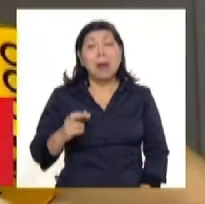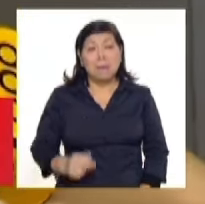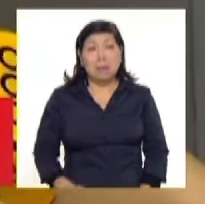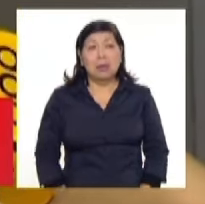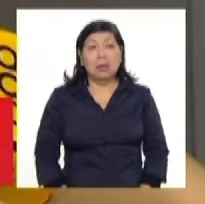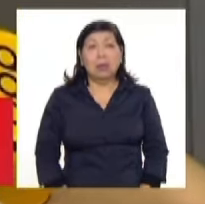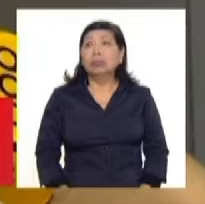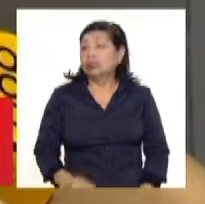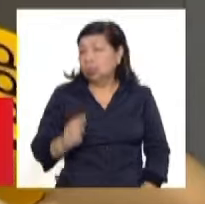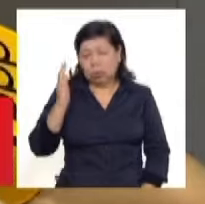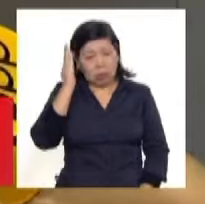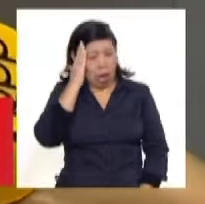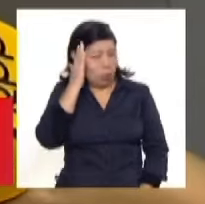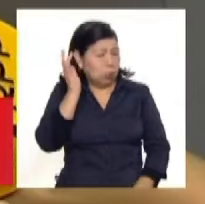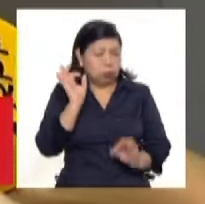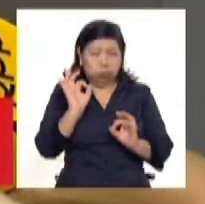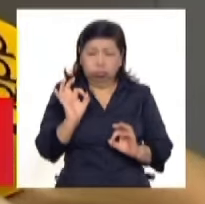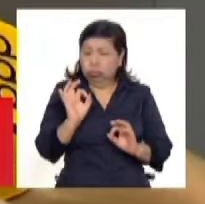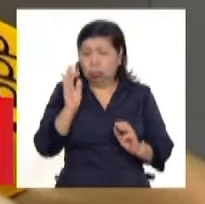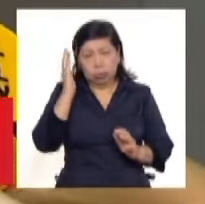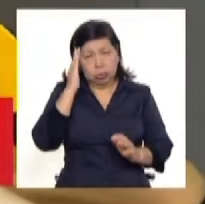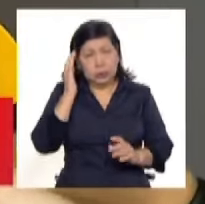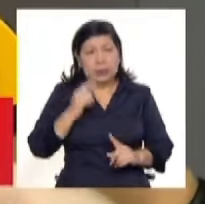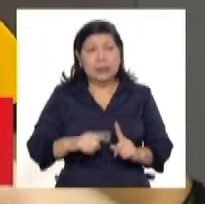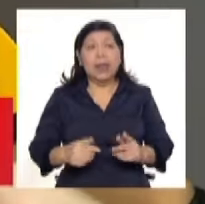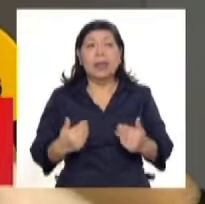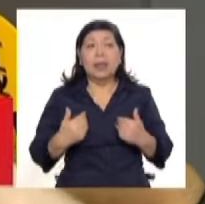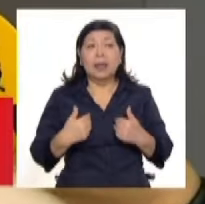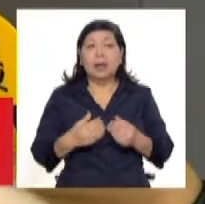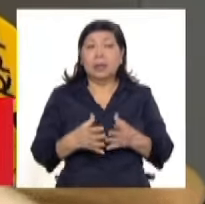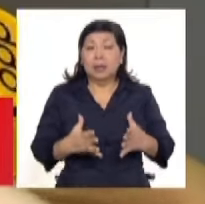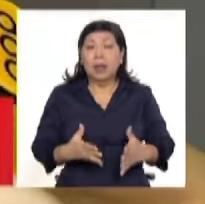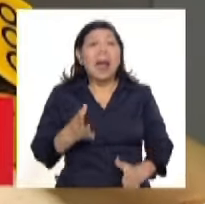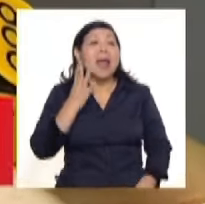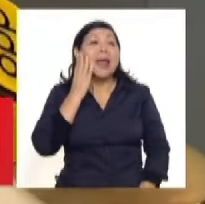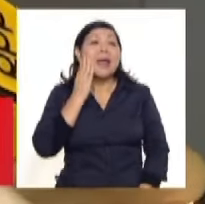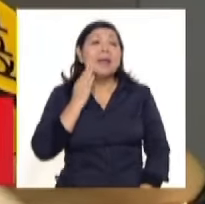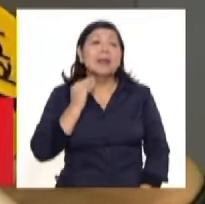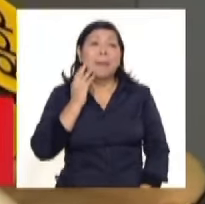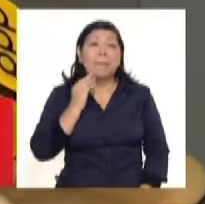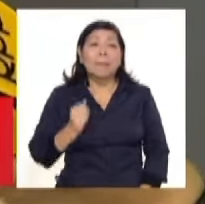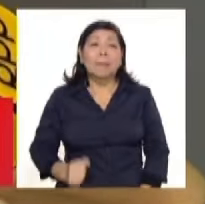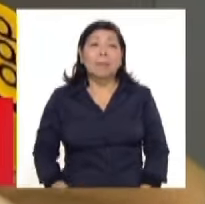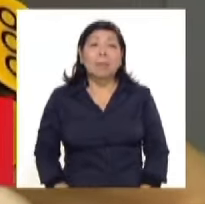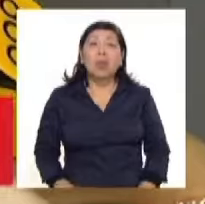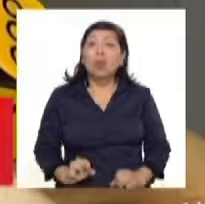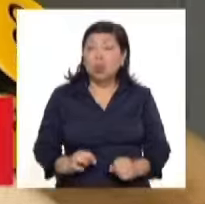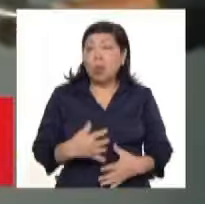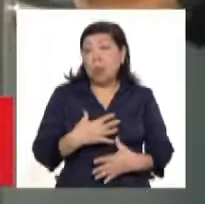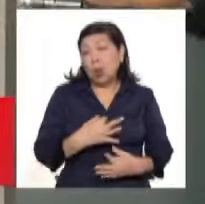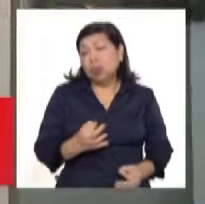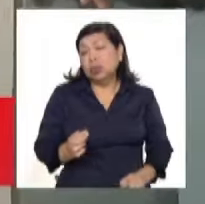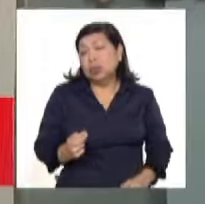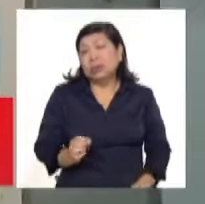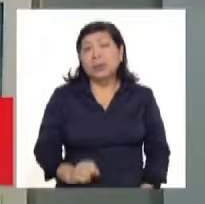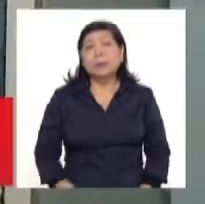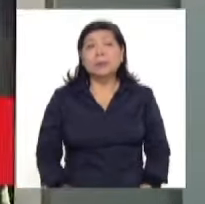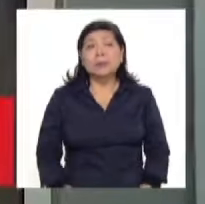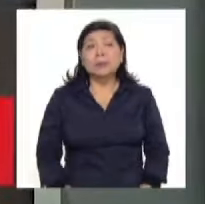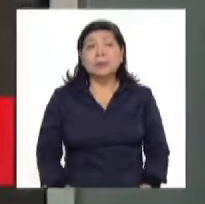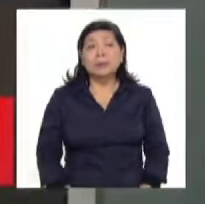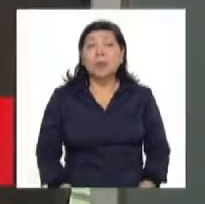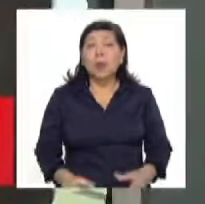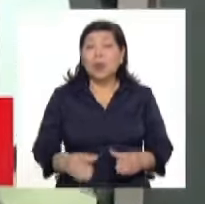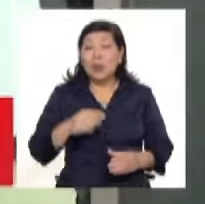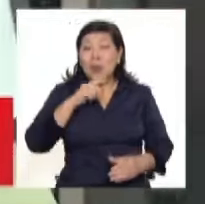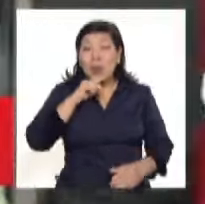está lúcido. Además tiene una gran experiencia. Sí me gustaría. La lideresa de